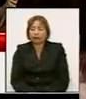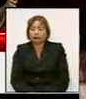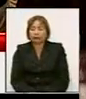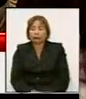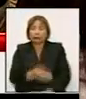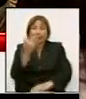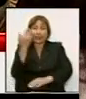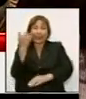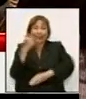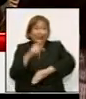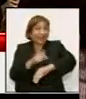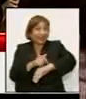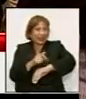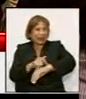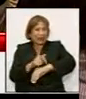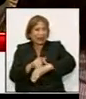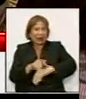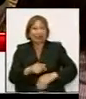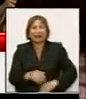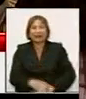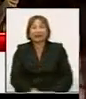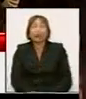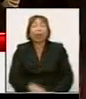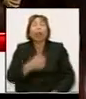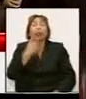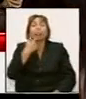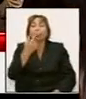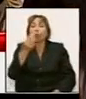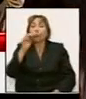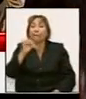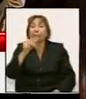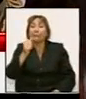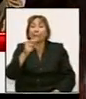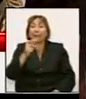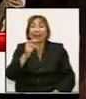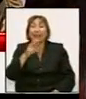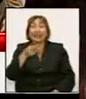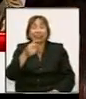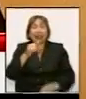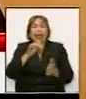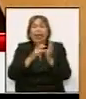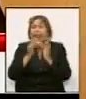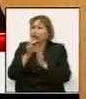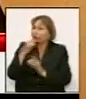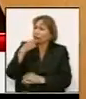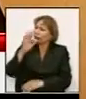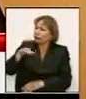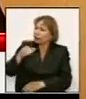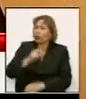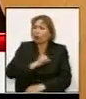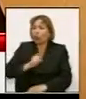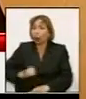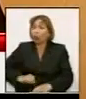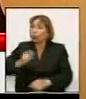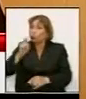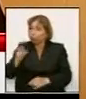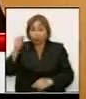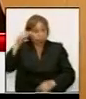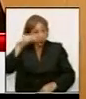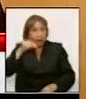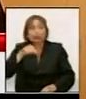En aquel tiempo, dijo Marta a Jesús: Señor, Si hubieras estado